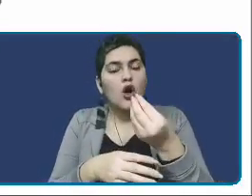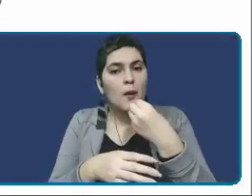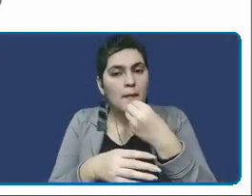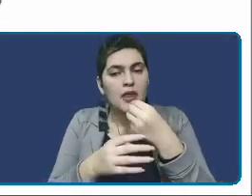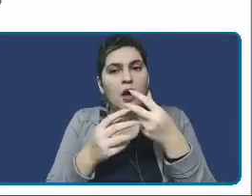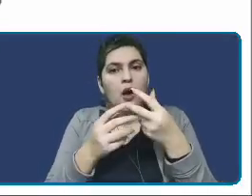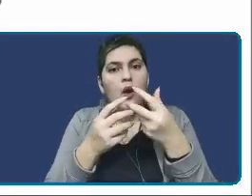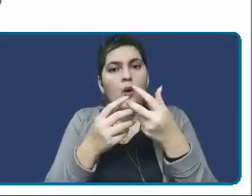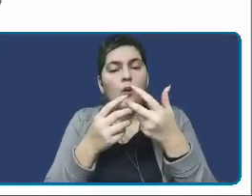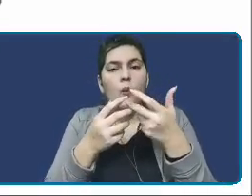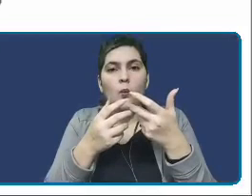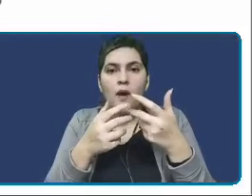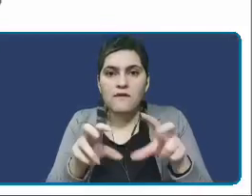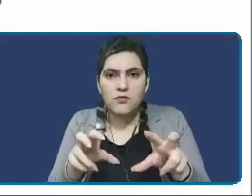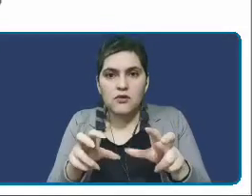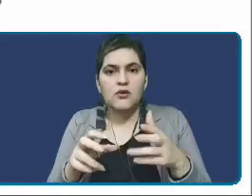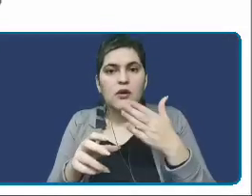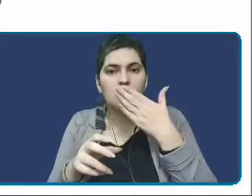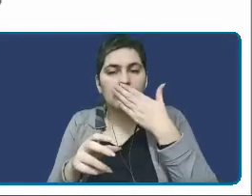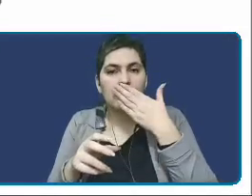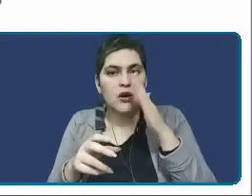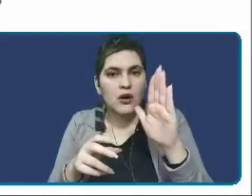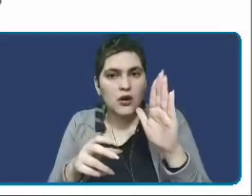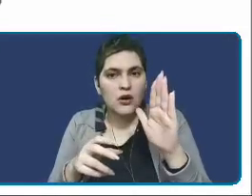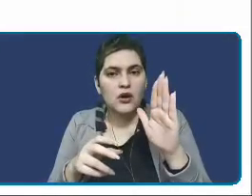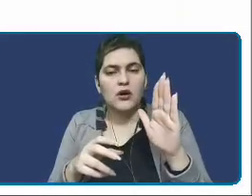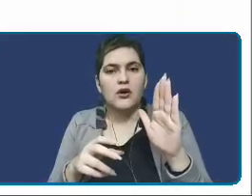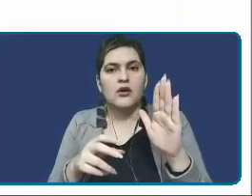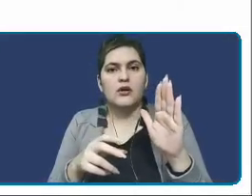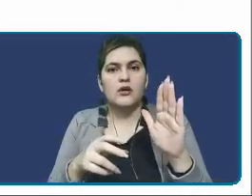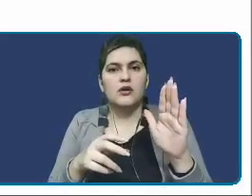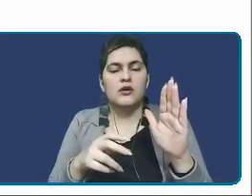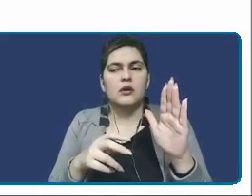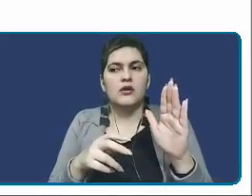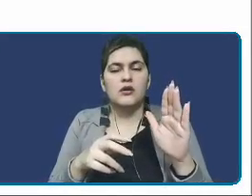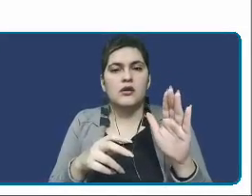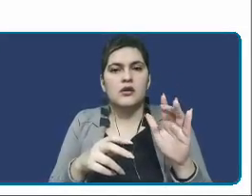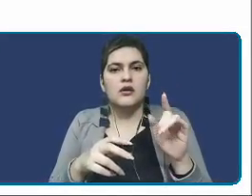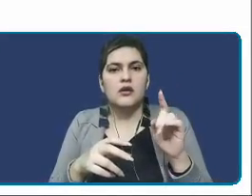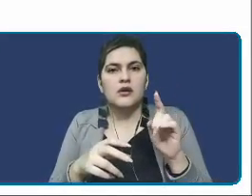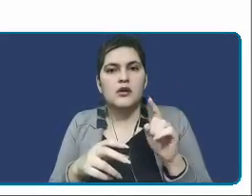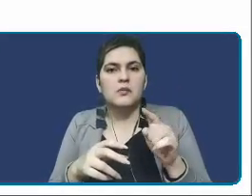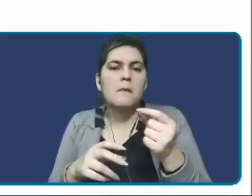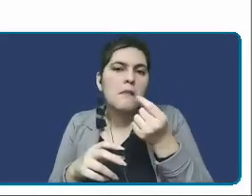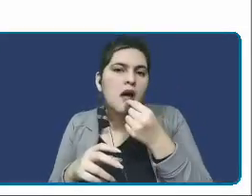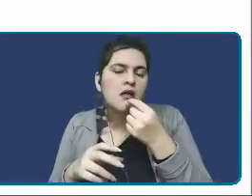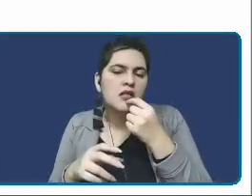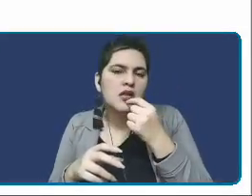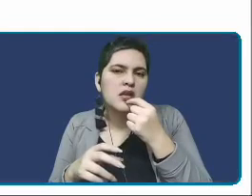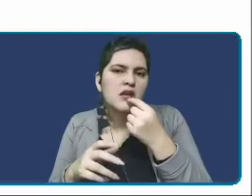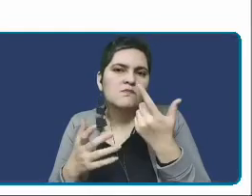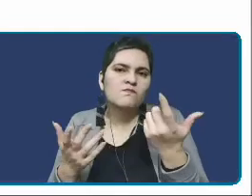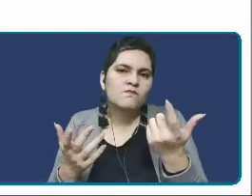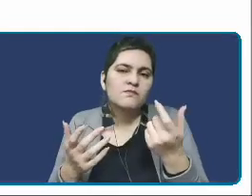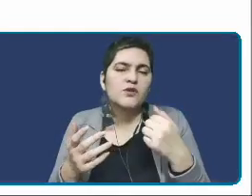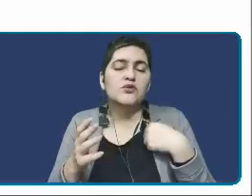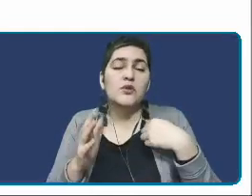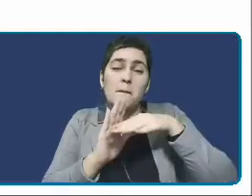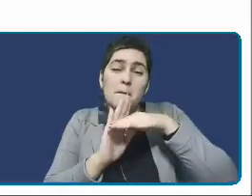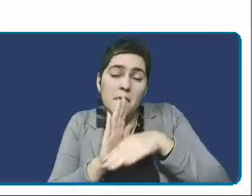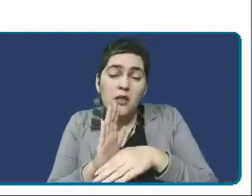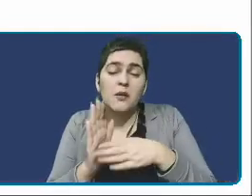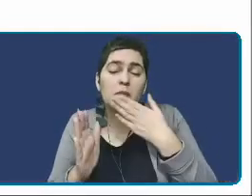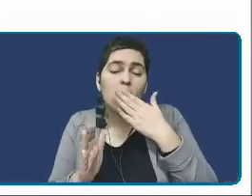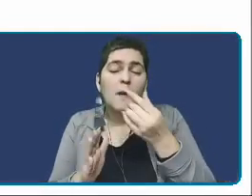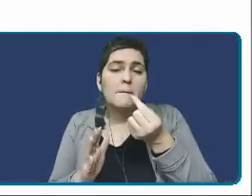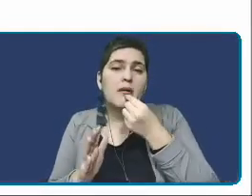suplementadas con omega, que estar tomando la capsulita. Pero si tengo déficit, tengo que tomar la capsulita, ¿ya? Y las